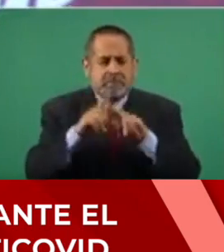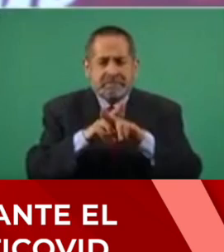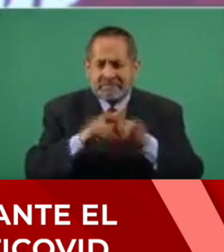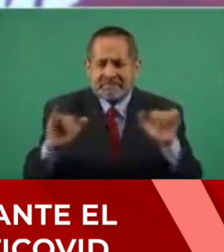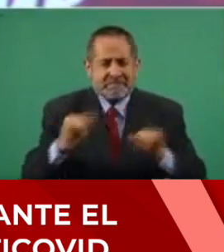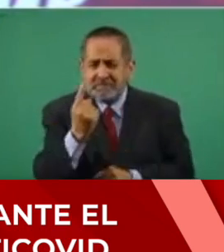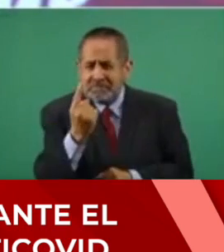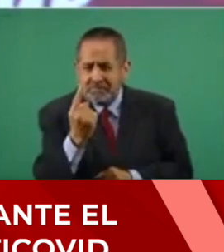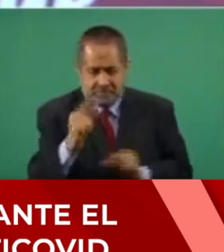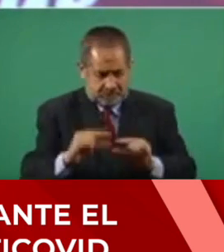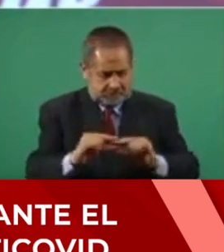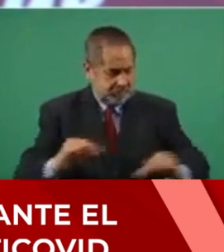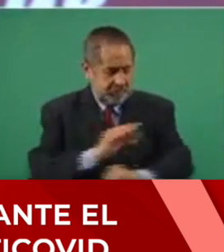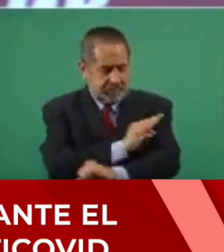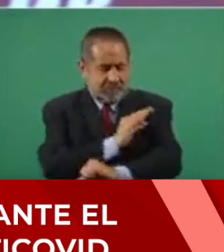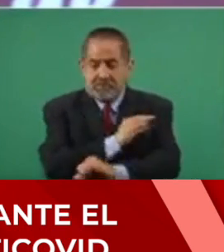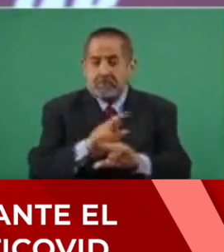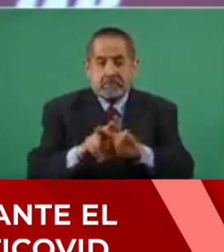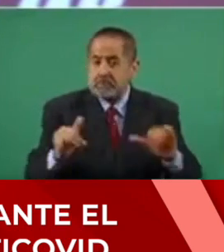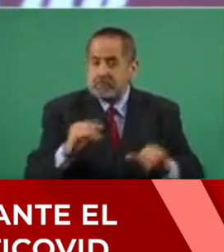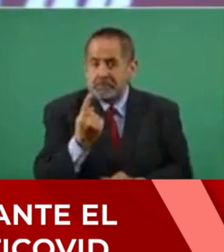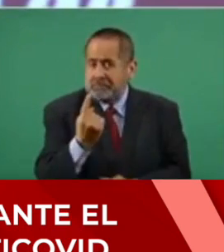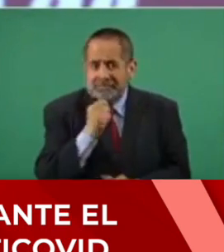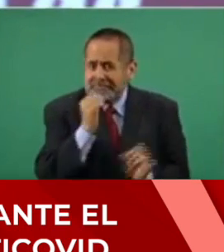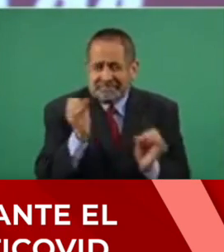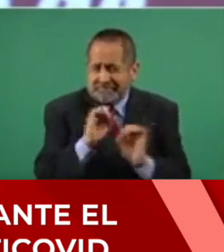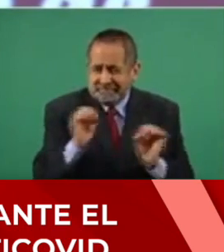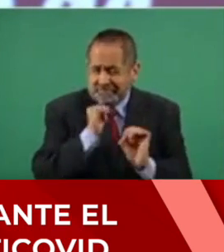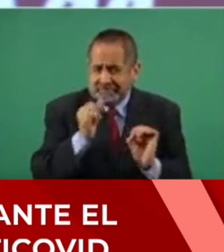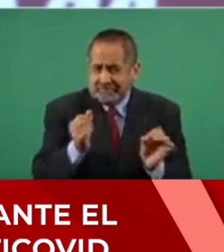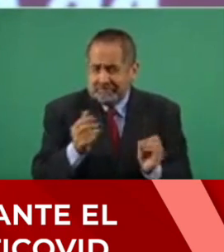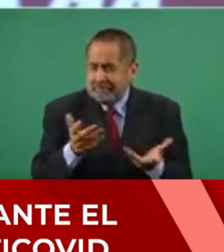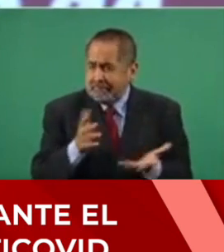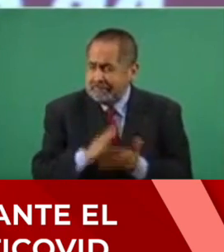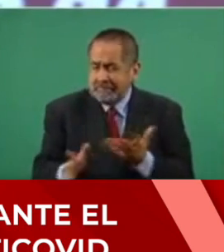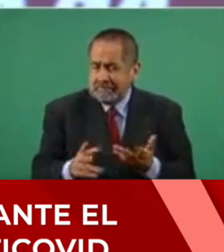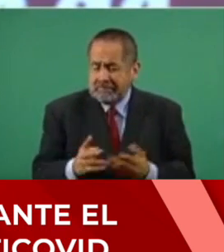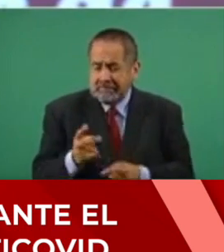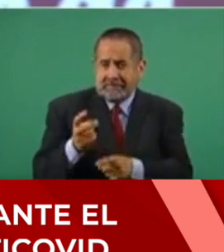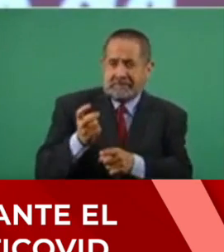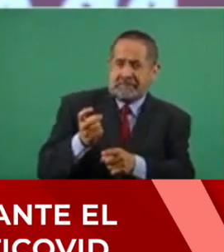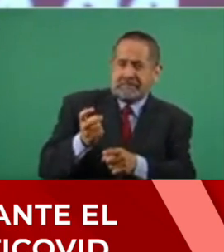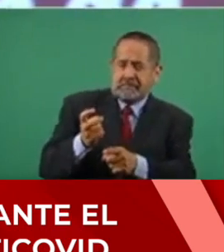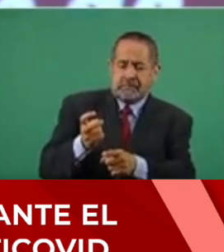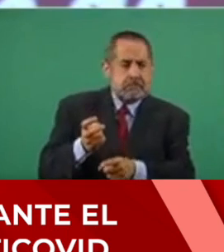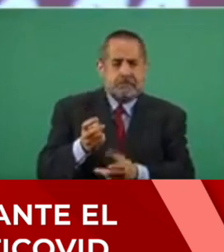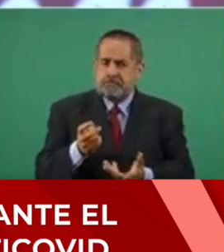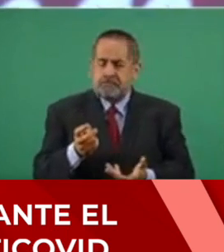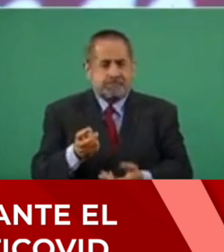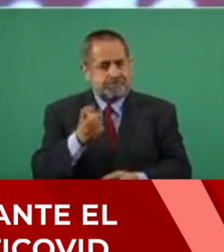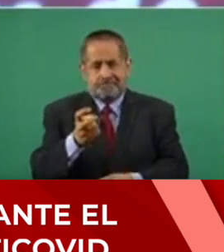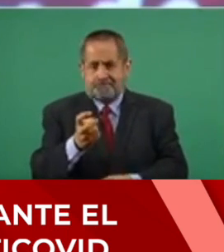de vacuna eso es socialmente injusto